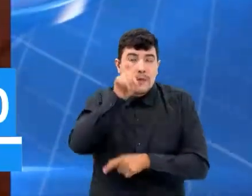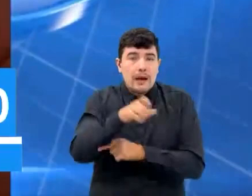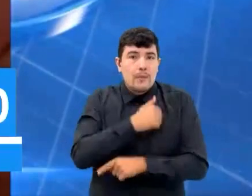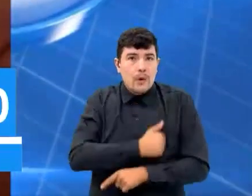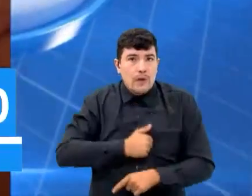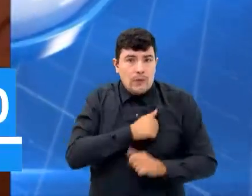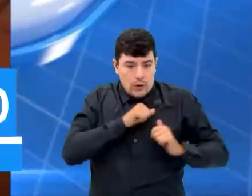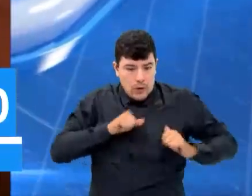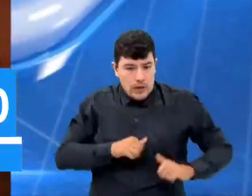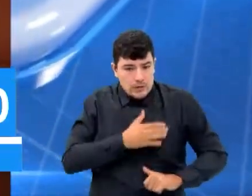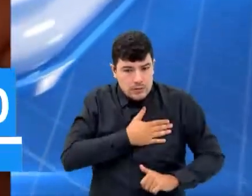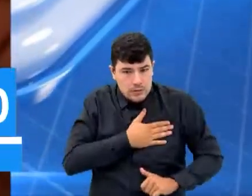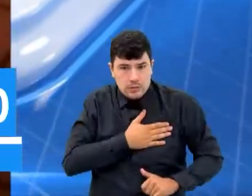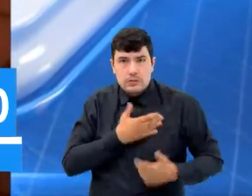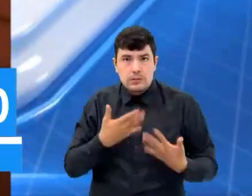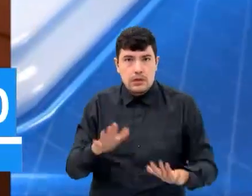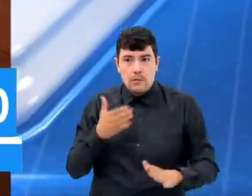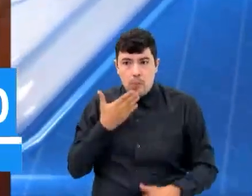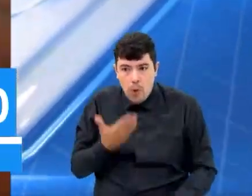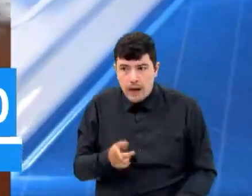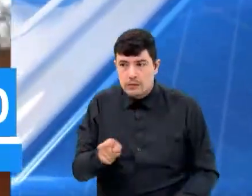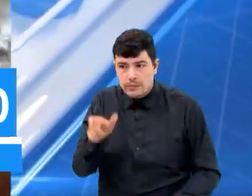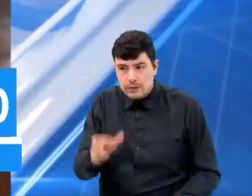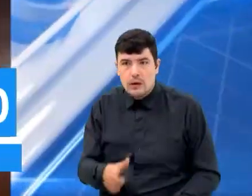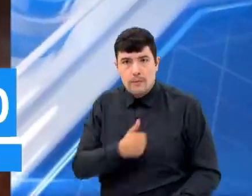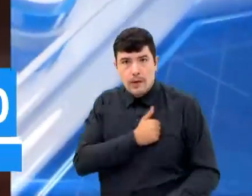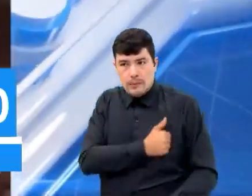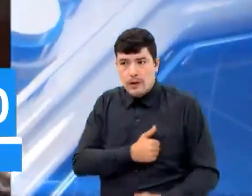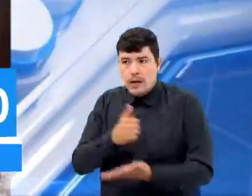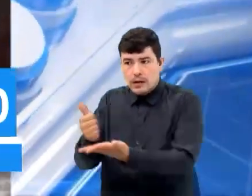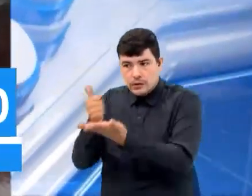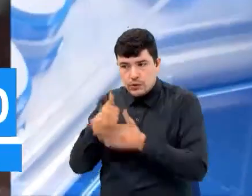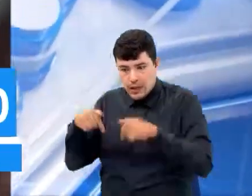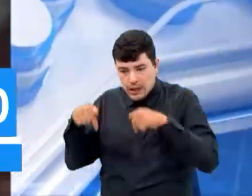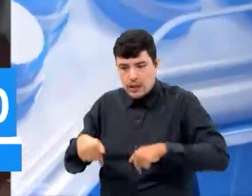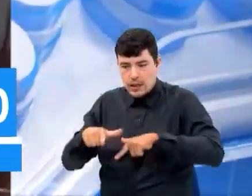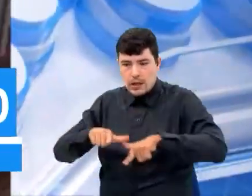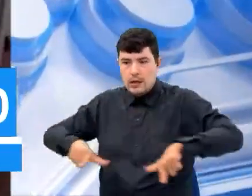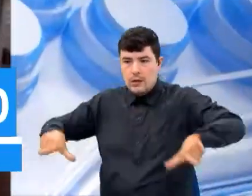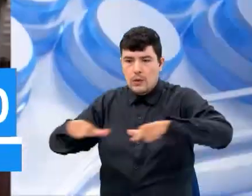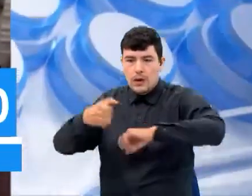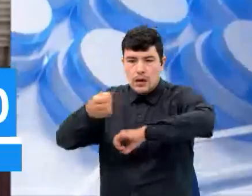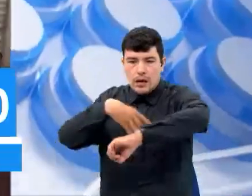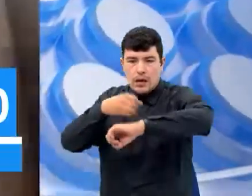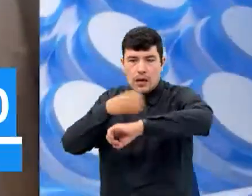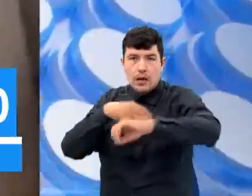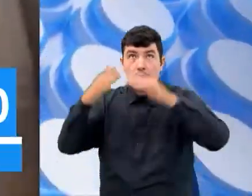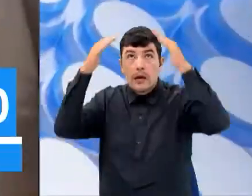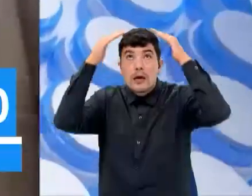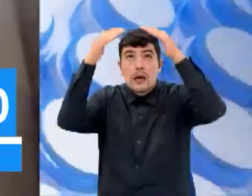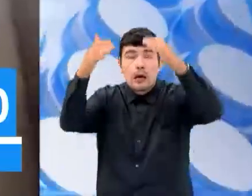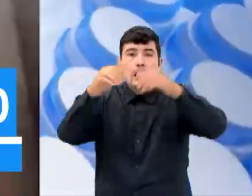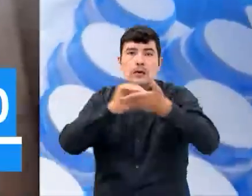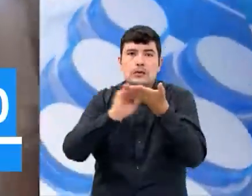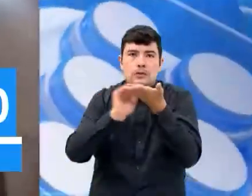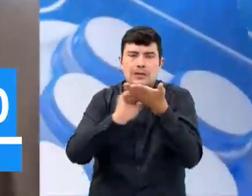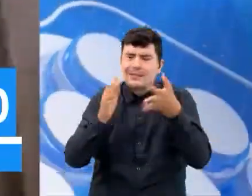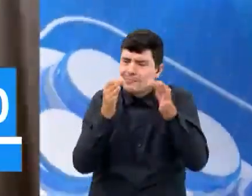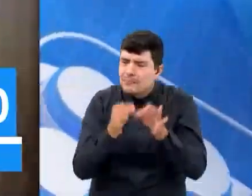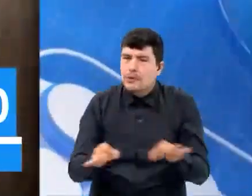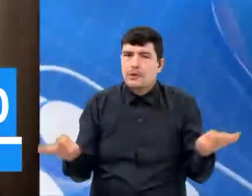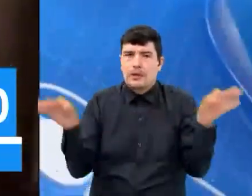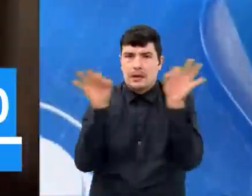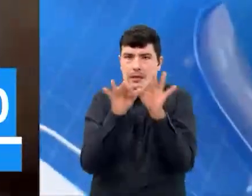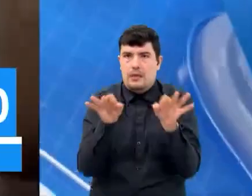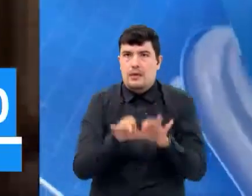corazón y nos ayuda a todos los comerciantes de la Plaza La Concordia a que se arreglen los techos, especialmente eso, porque compañeros y compañeras